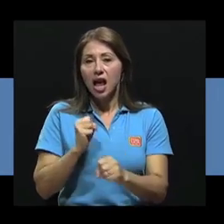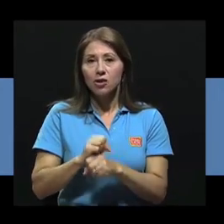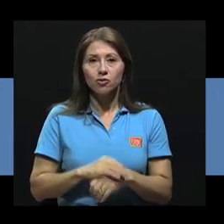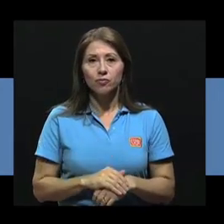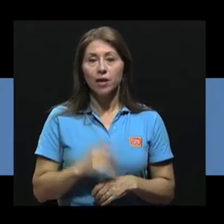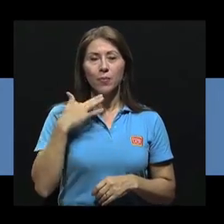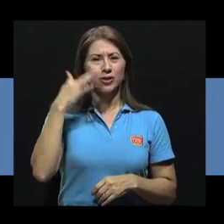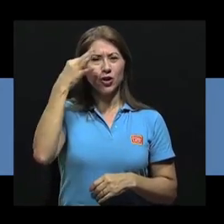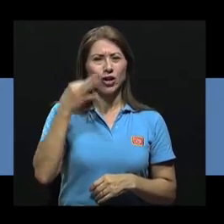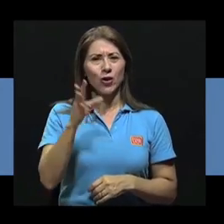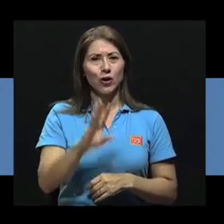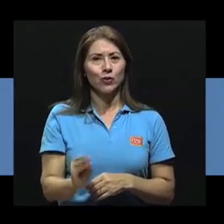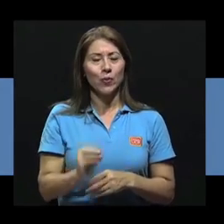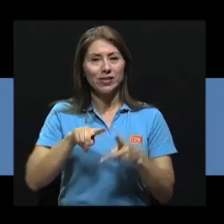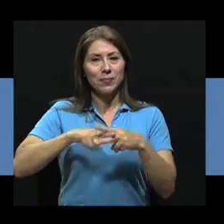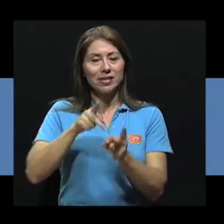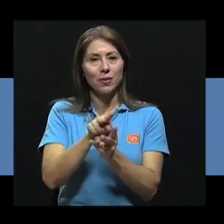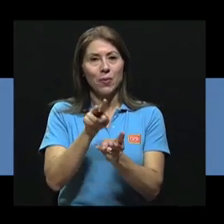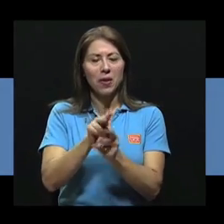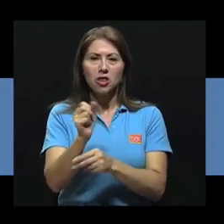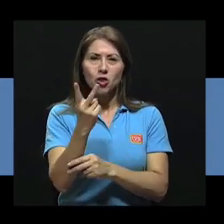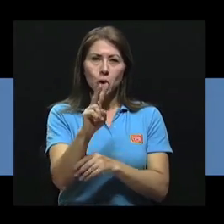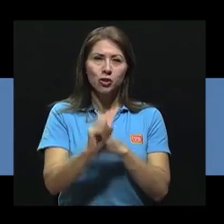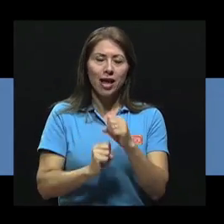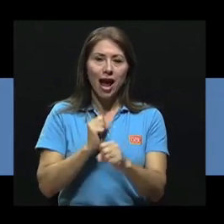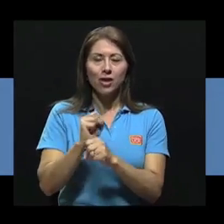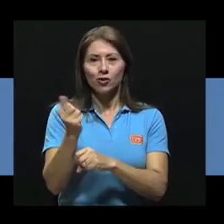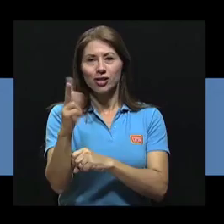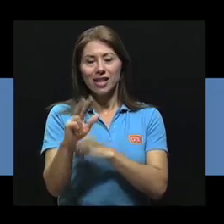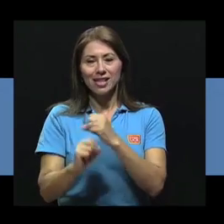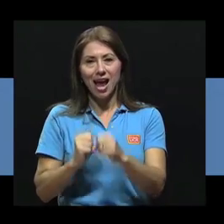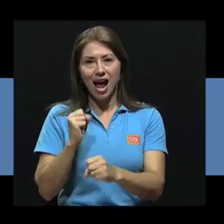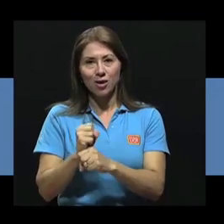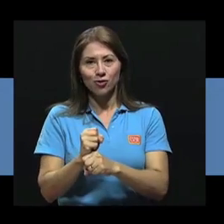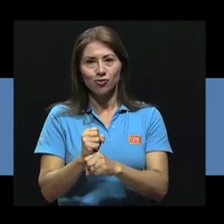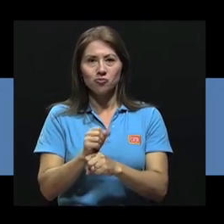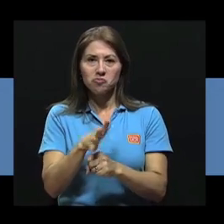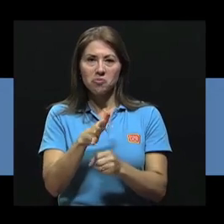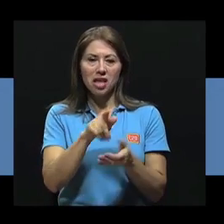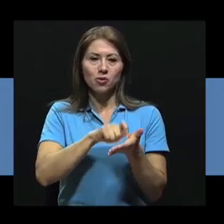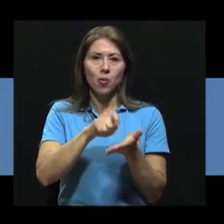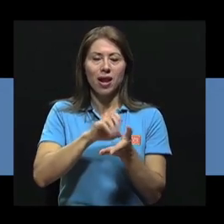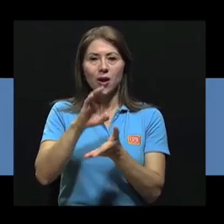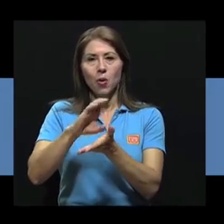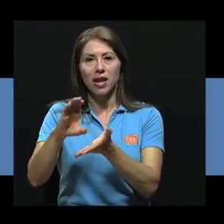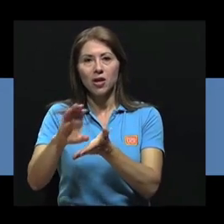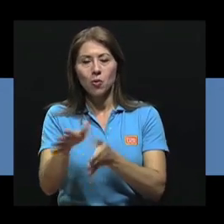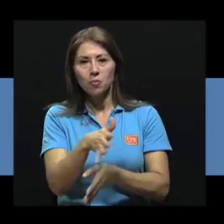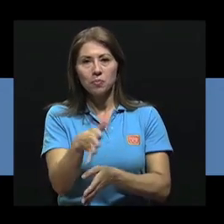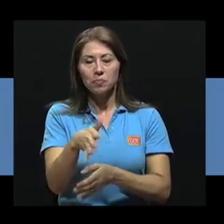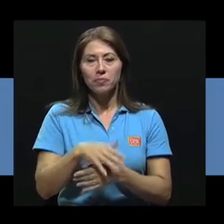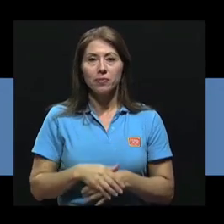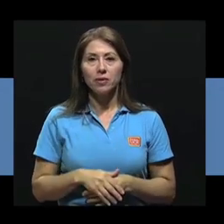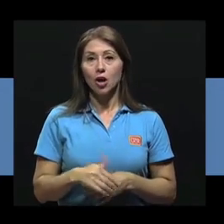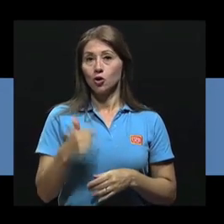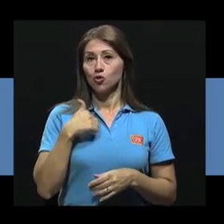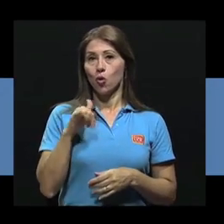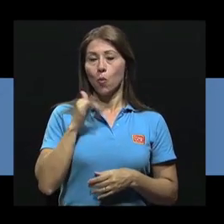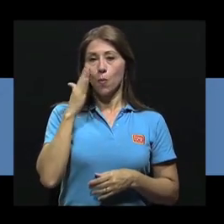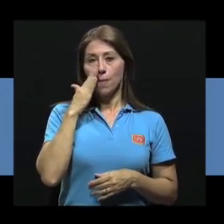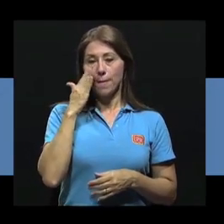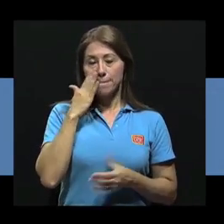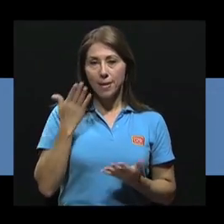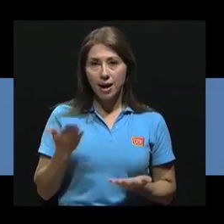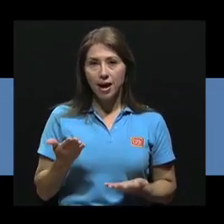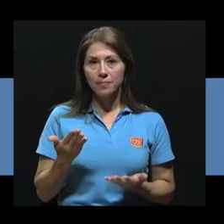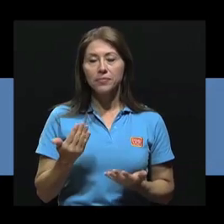yo creo que ellos inician como de 12 a 13 años entre la escuela y el colegio. Yo como madre